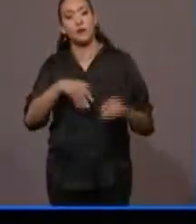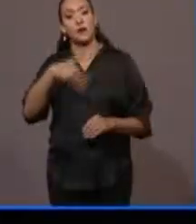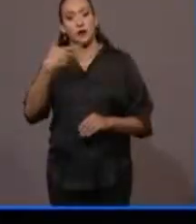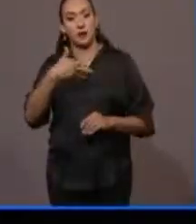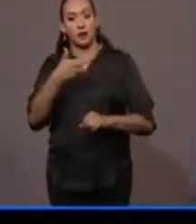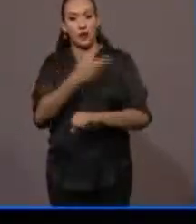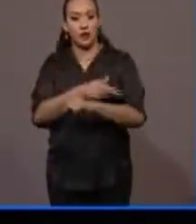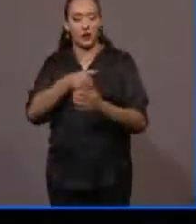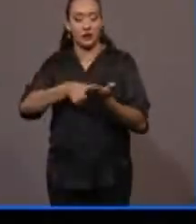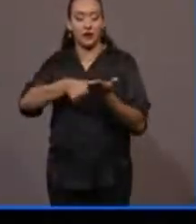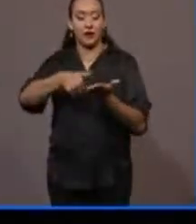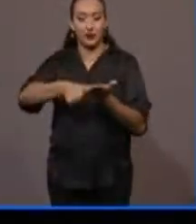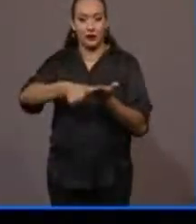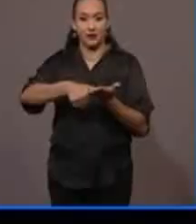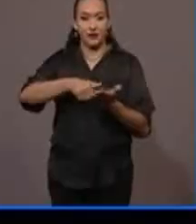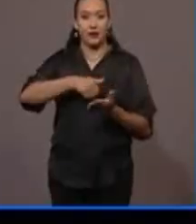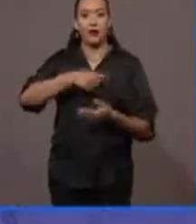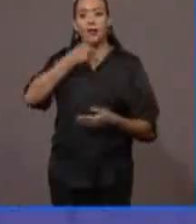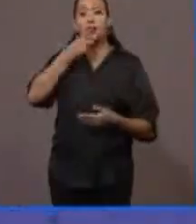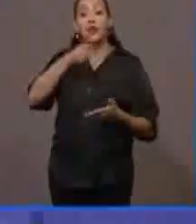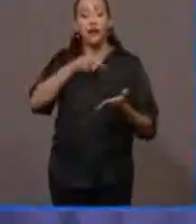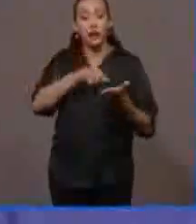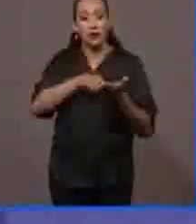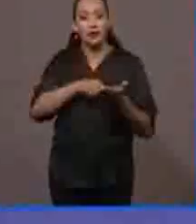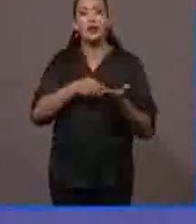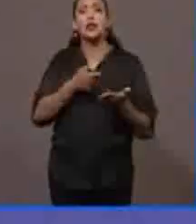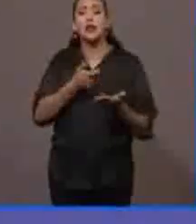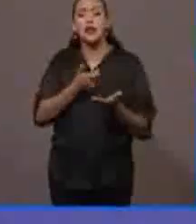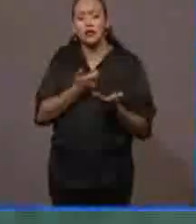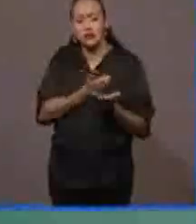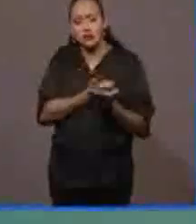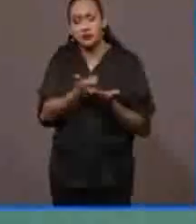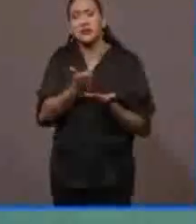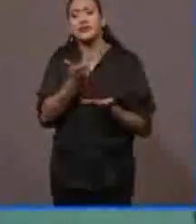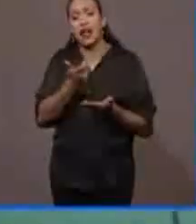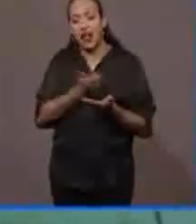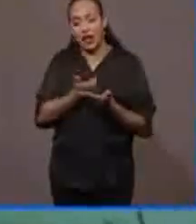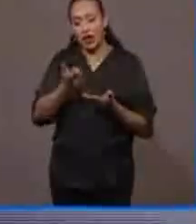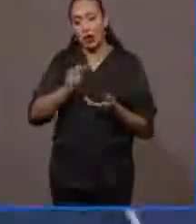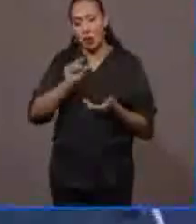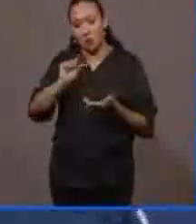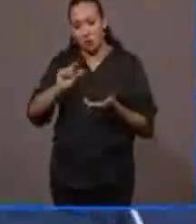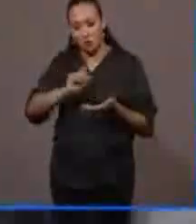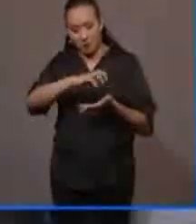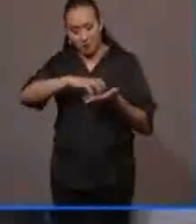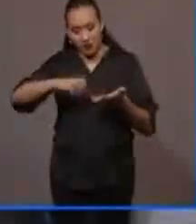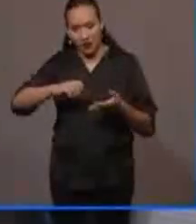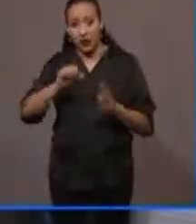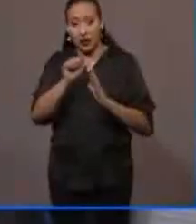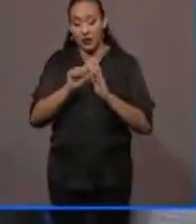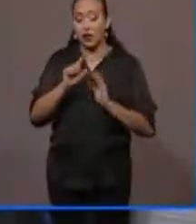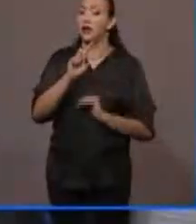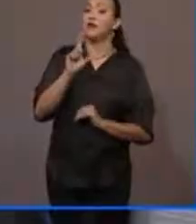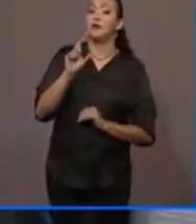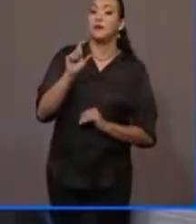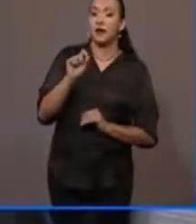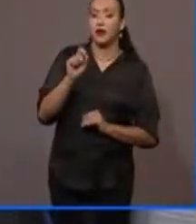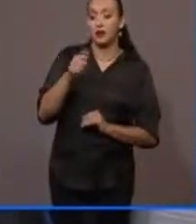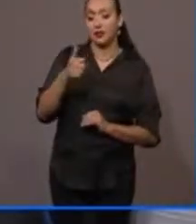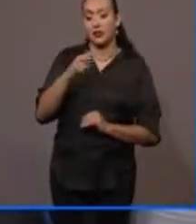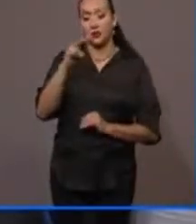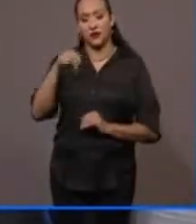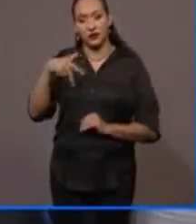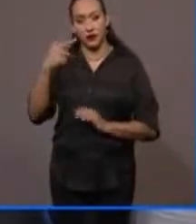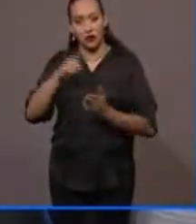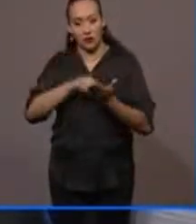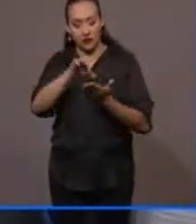1915 del Código Civil de la capital establece como unidad de medida el salario mínimo, los artículos 26 y 213